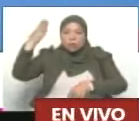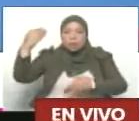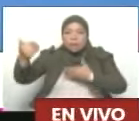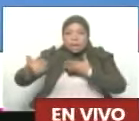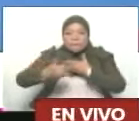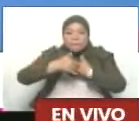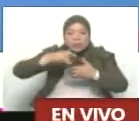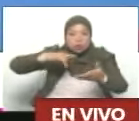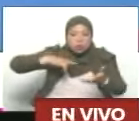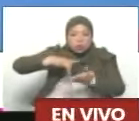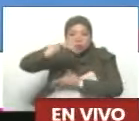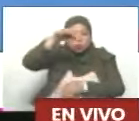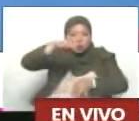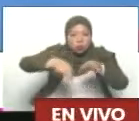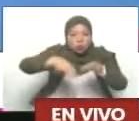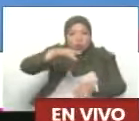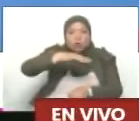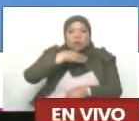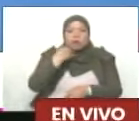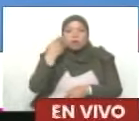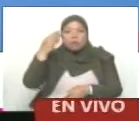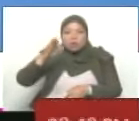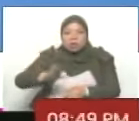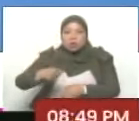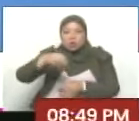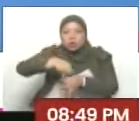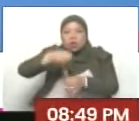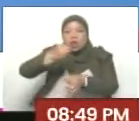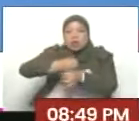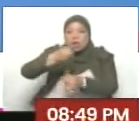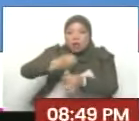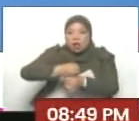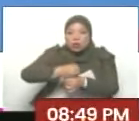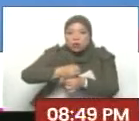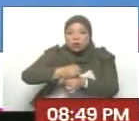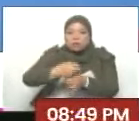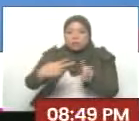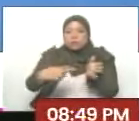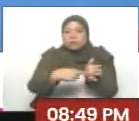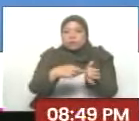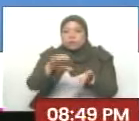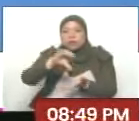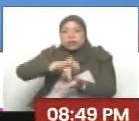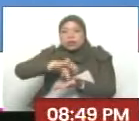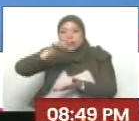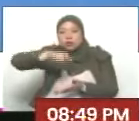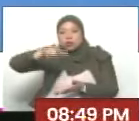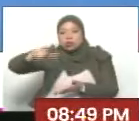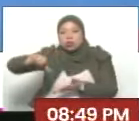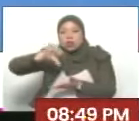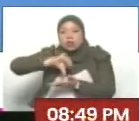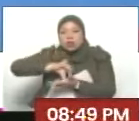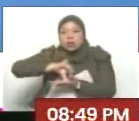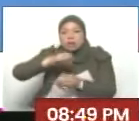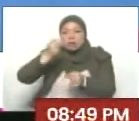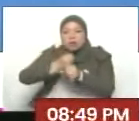atacó con misiles de precisión y mató a toda la gente que estaba trabajando dentro del consulado. Personal iraní.